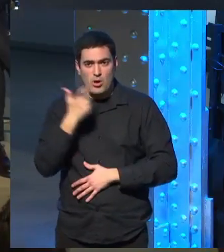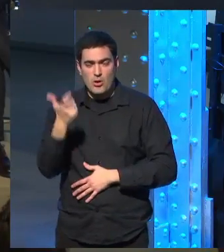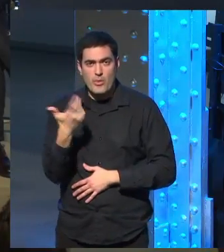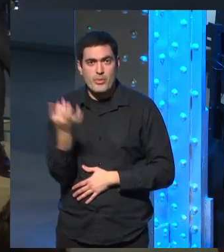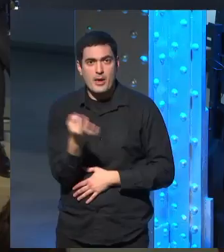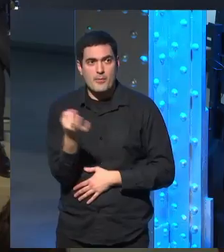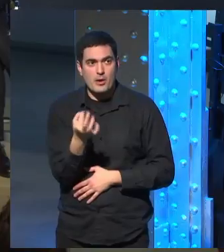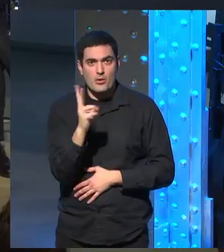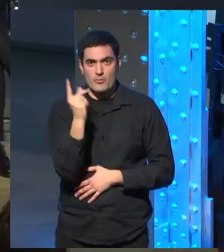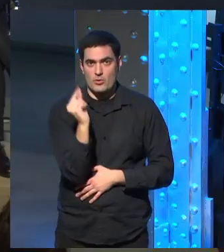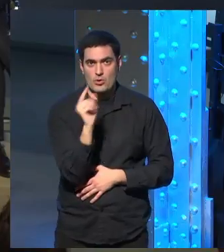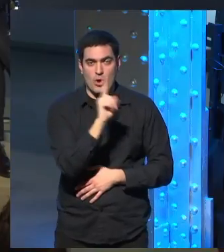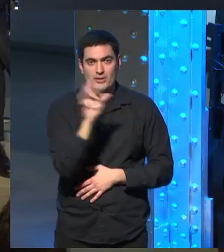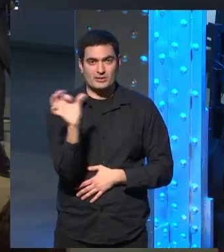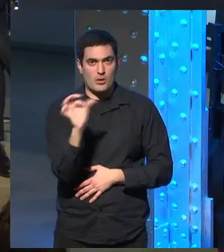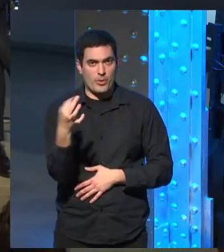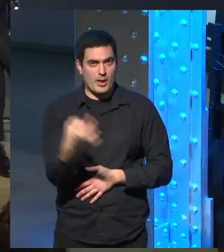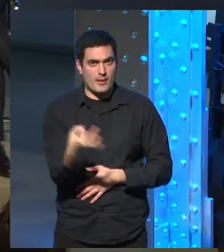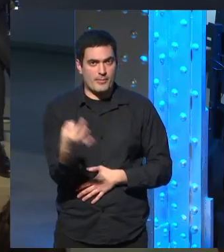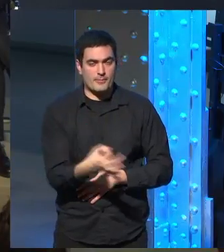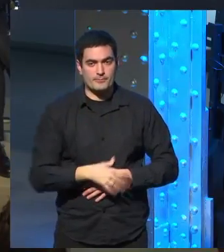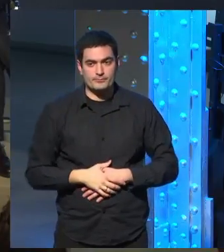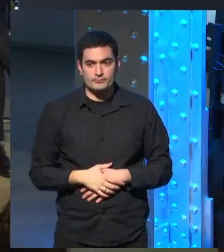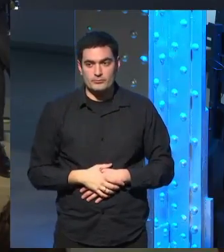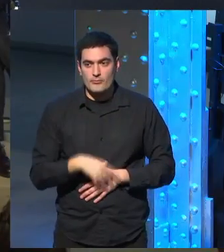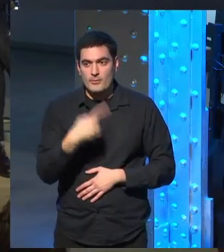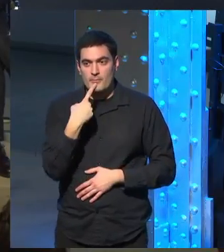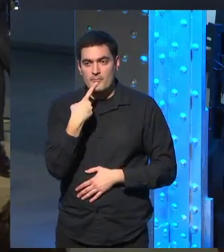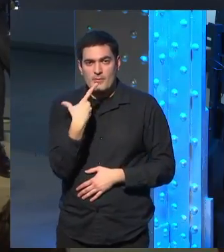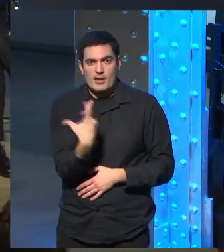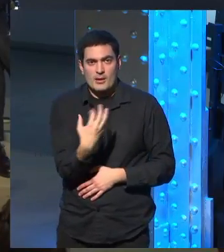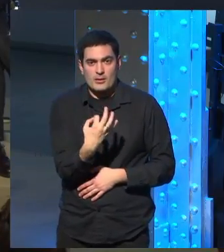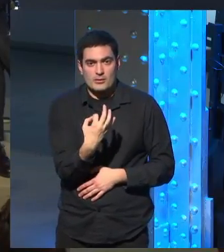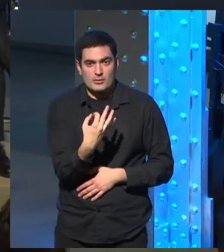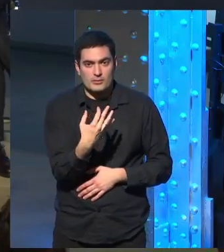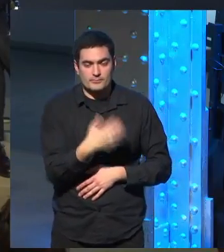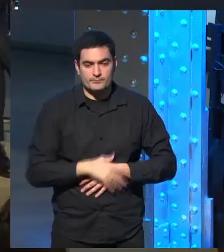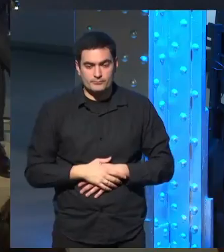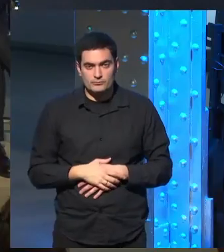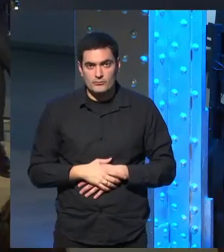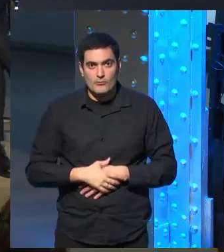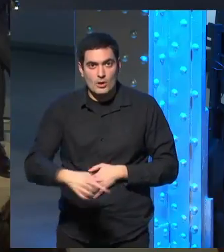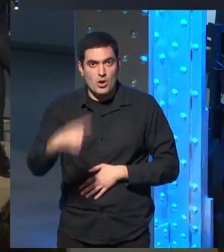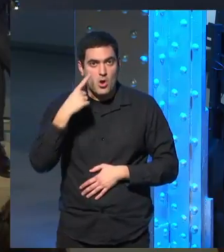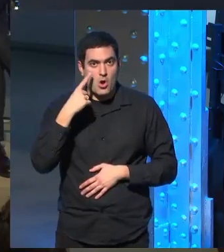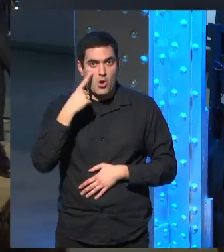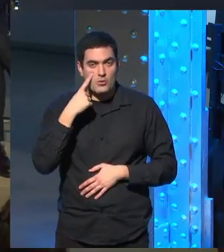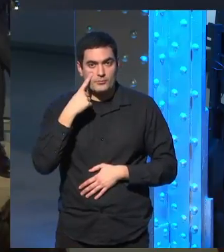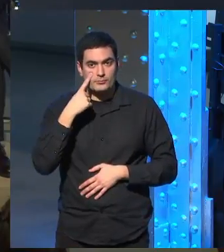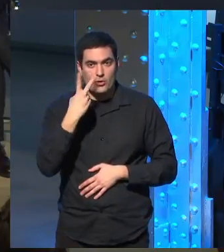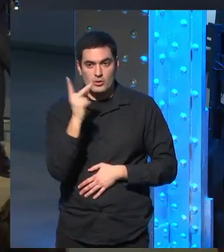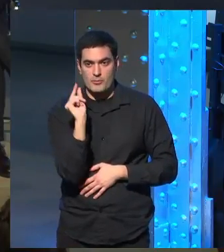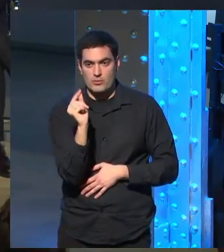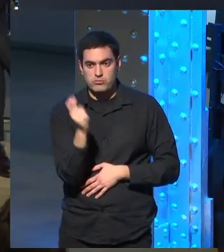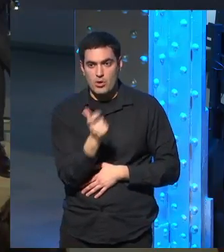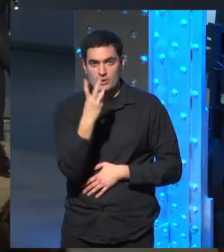de 2 minutos 11 segundos. Entonces quiere decir que no solamente te escribe un tempo, sino que también, ojo, que debe durar 2